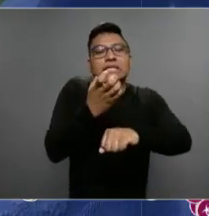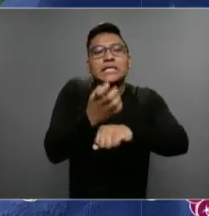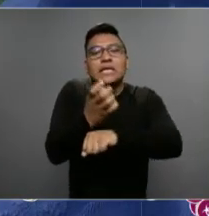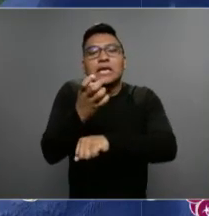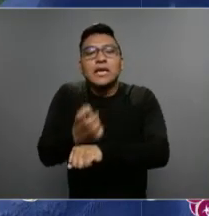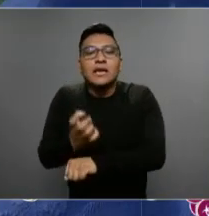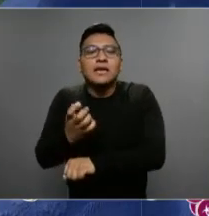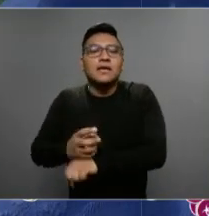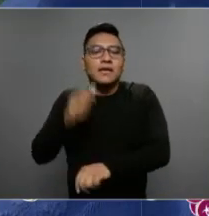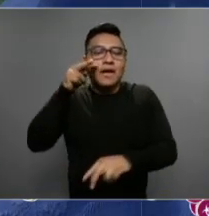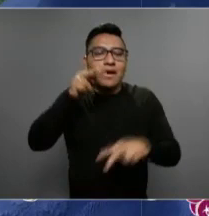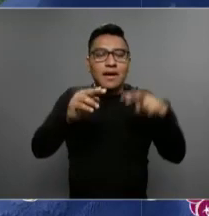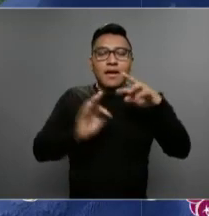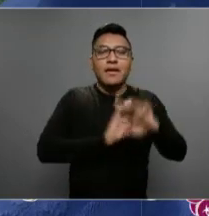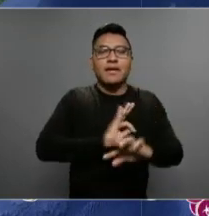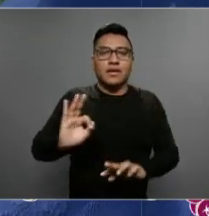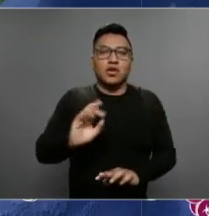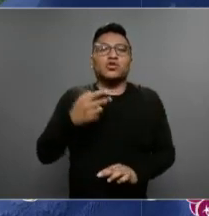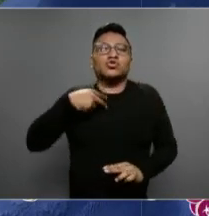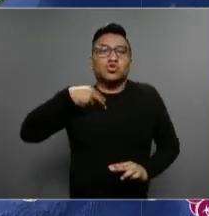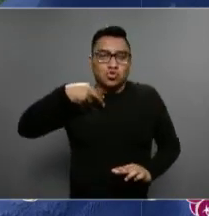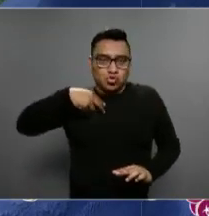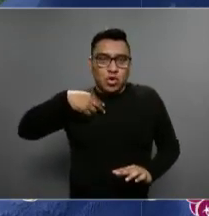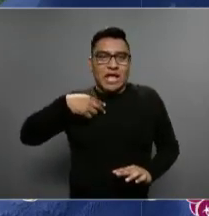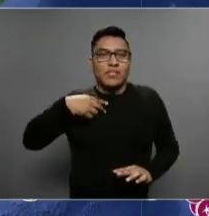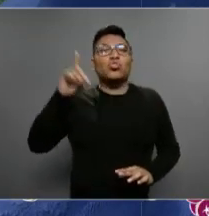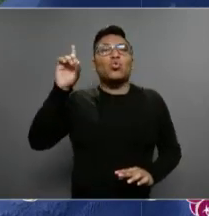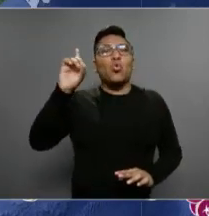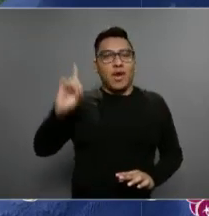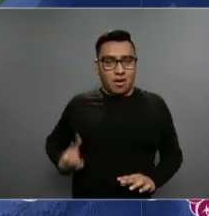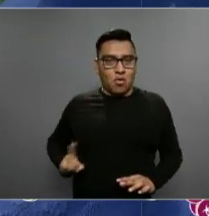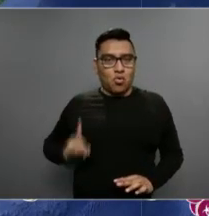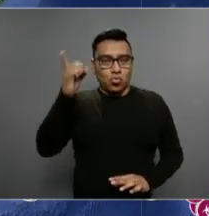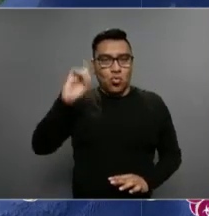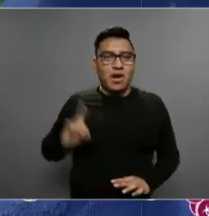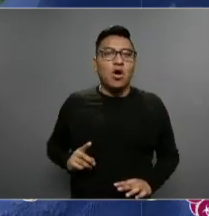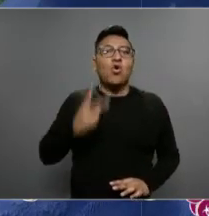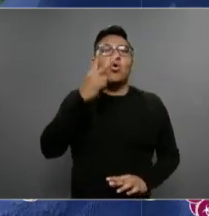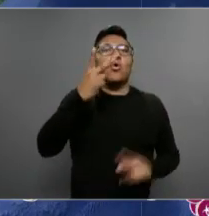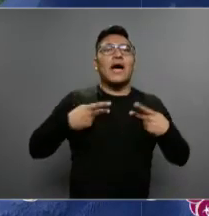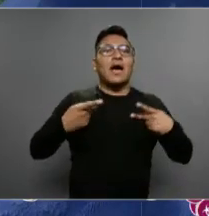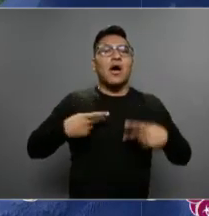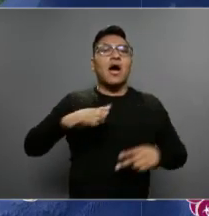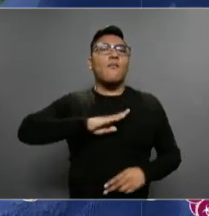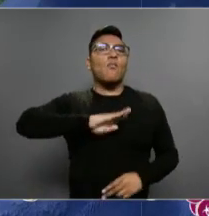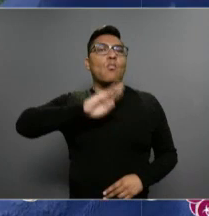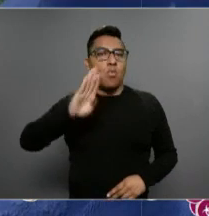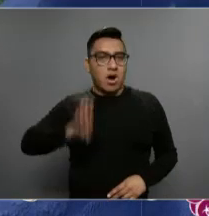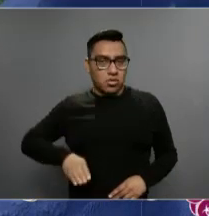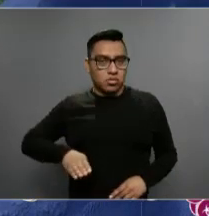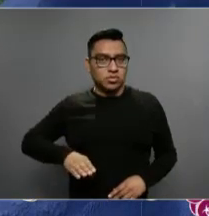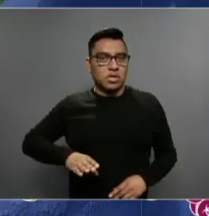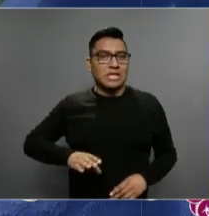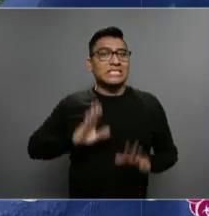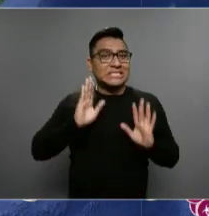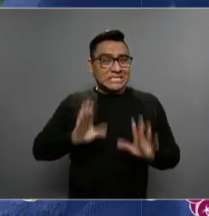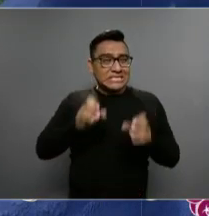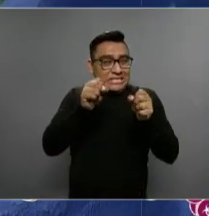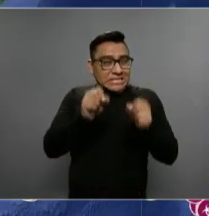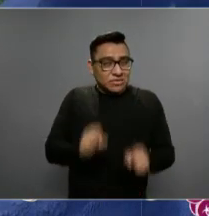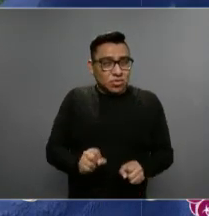Por ejemplo, según yo son 2 muertos en Durango. me estoy metiendo, hay confirmados